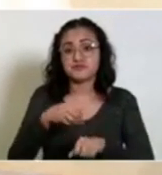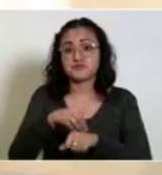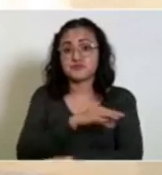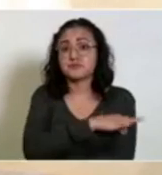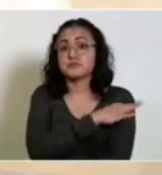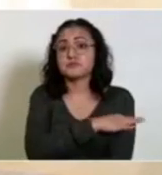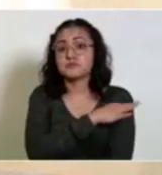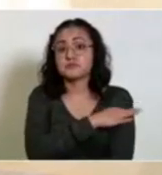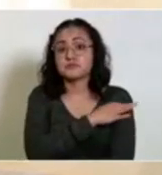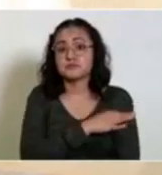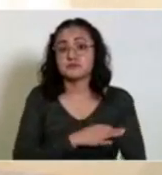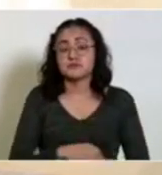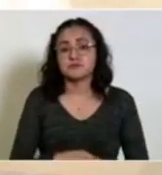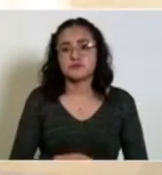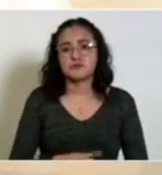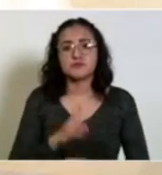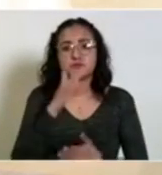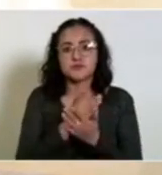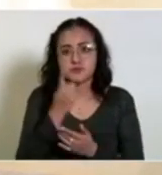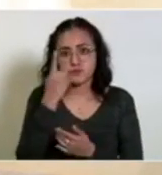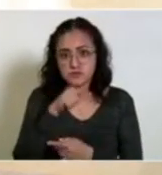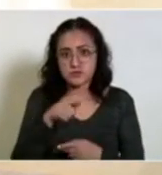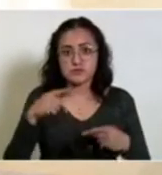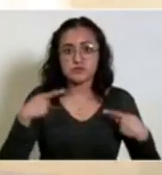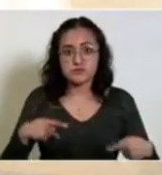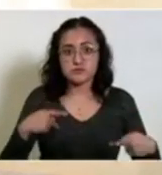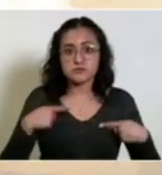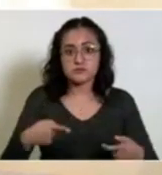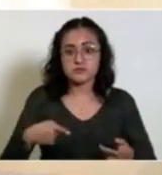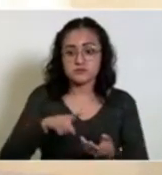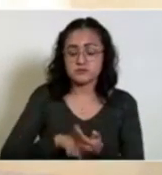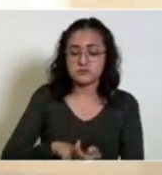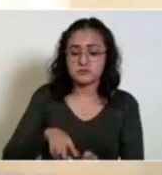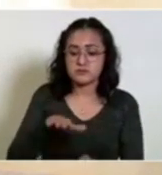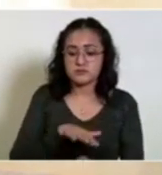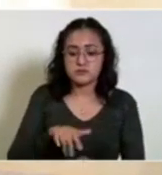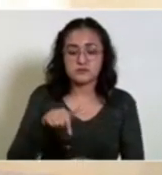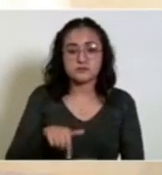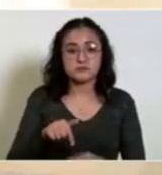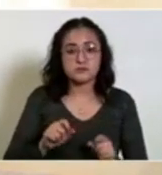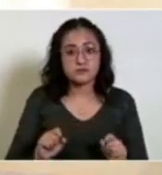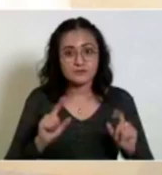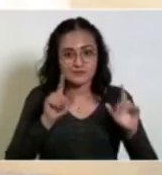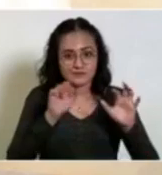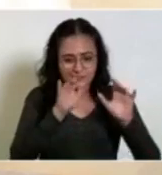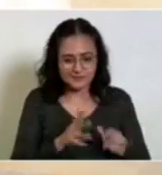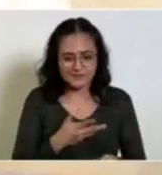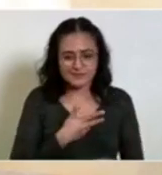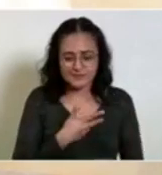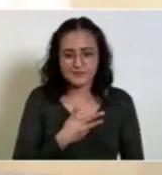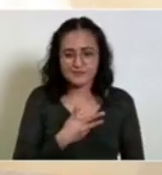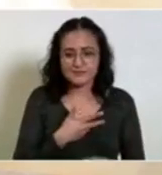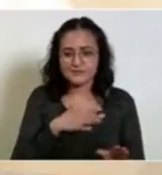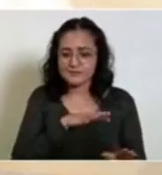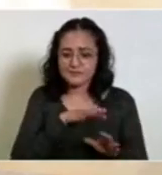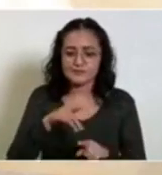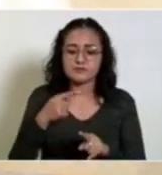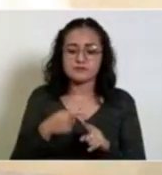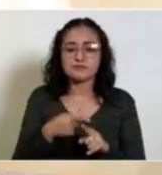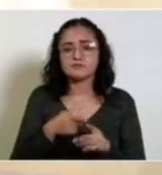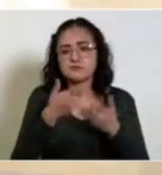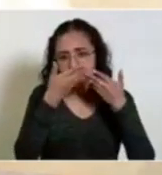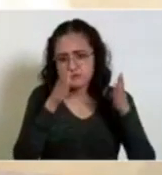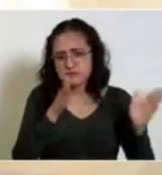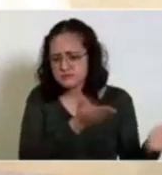vacunas no solamente a los que están en el en la plataforma registrados sino de manera